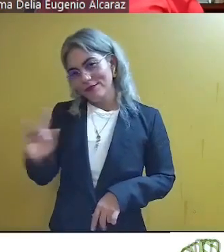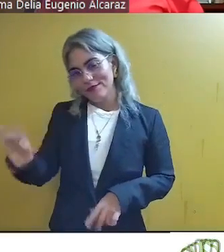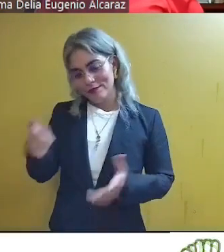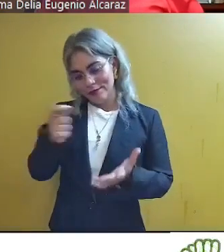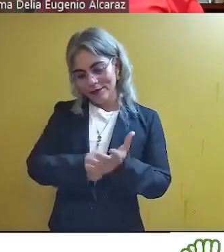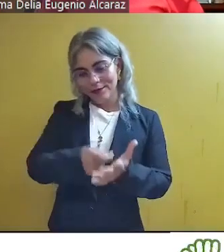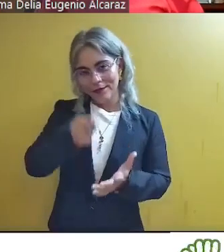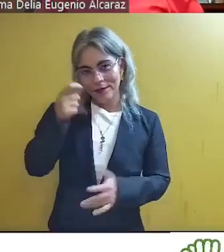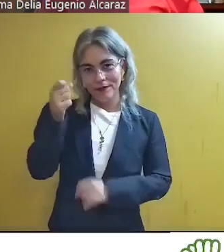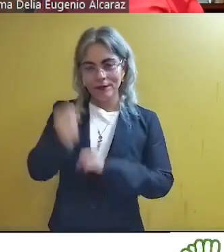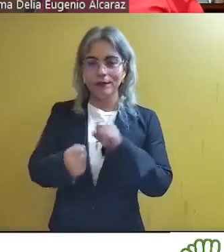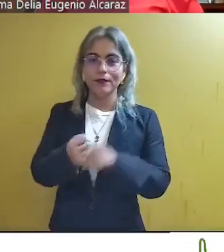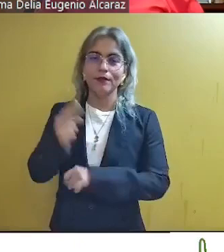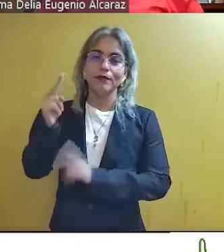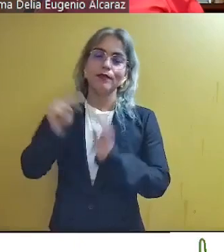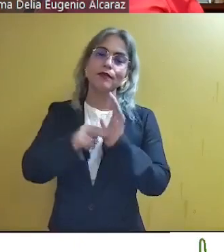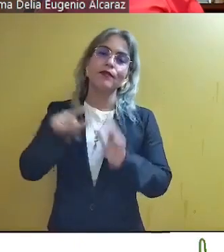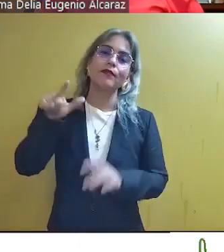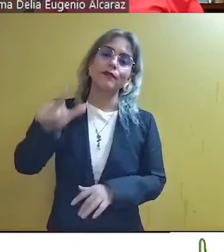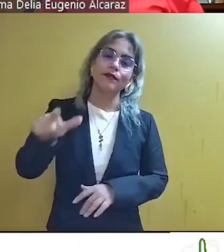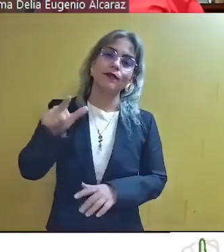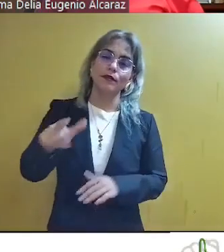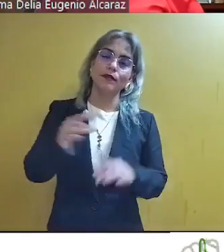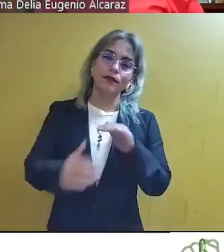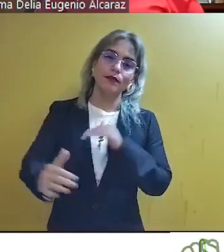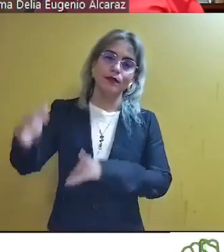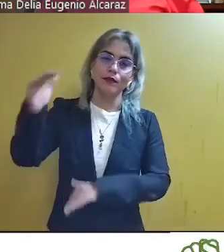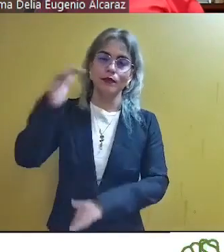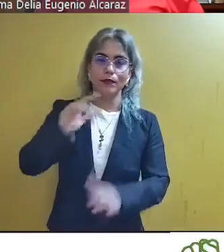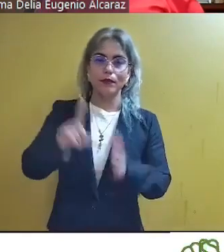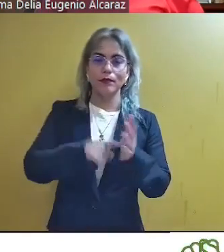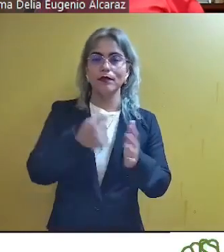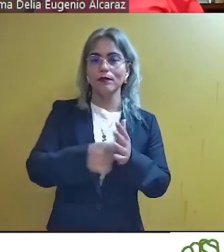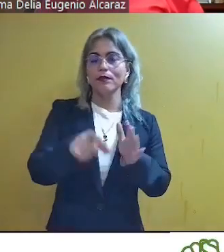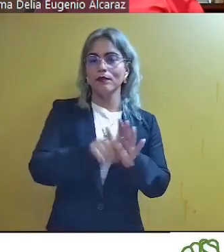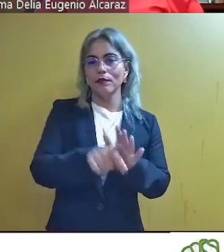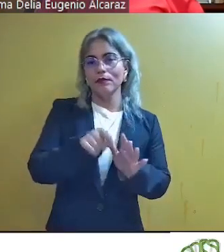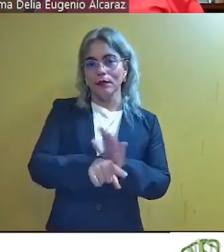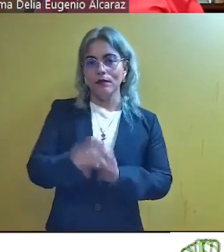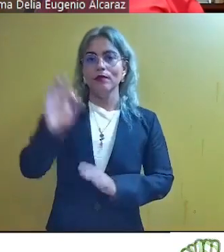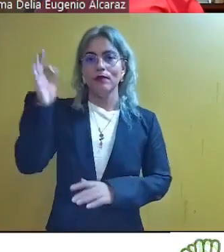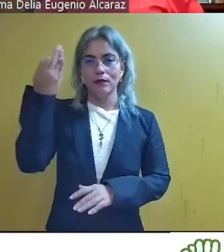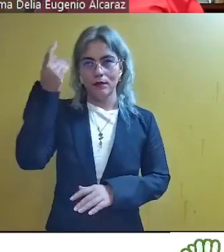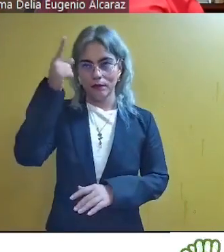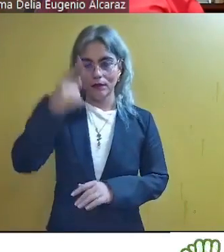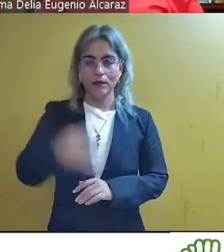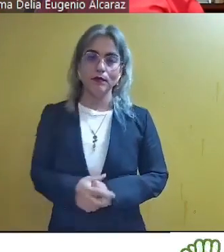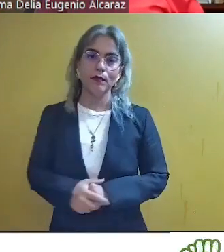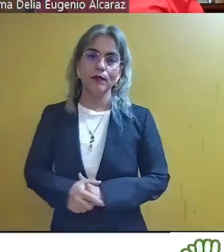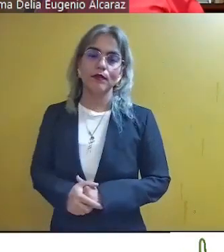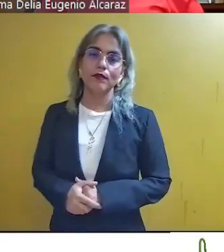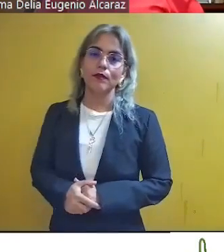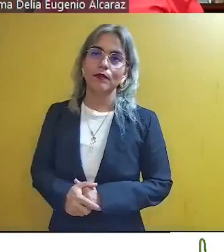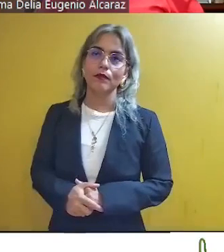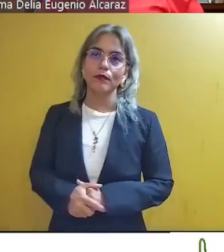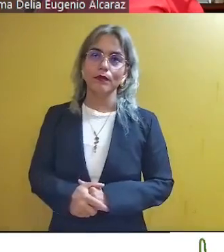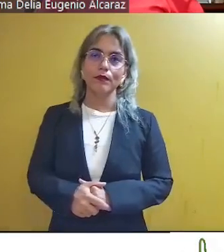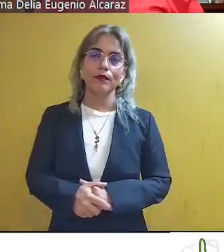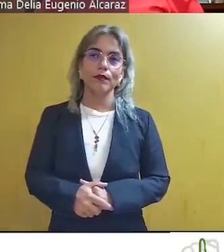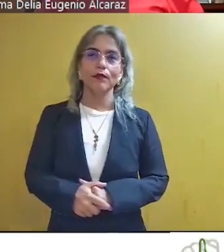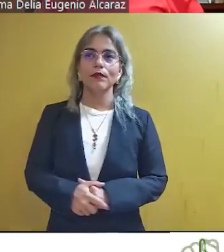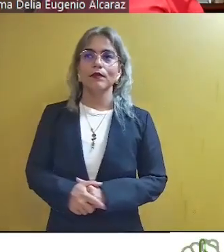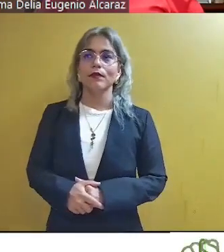sub-RAP-758 de la Sala Superior del Tribunal Electoral del Poder Judicial de la Federación. Agrega que, en cuanto a la